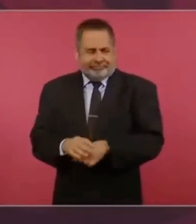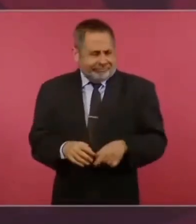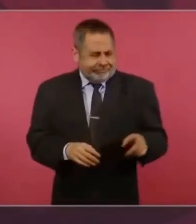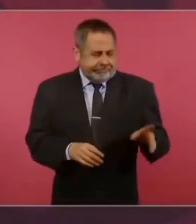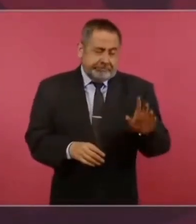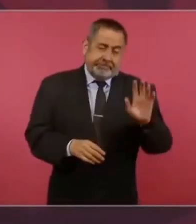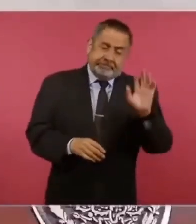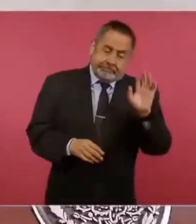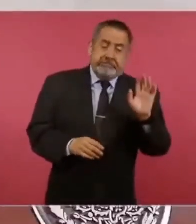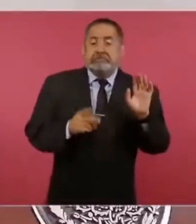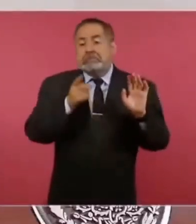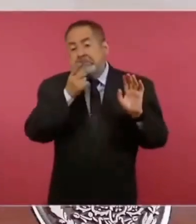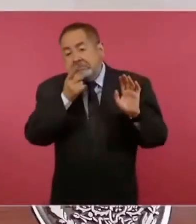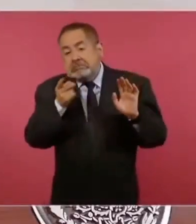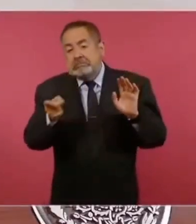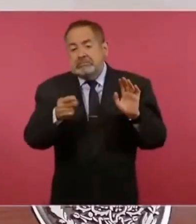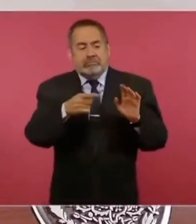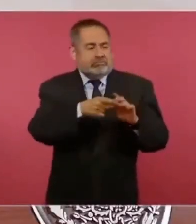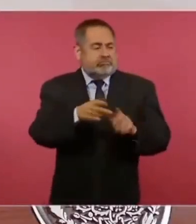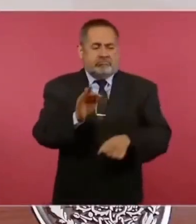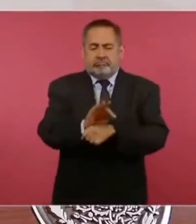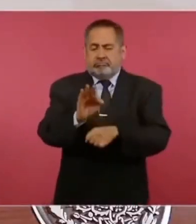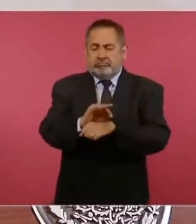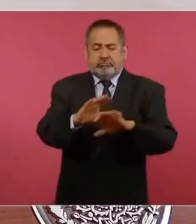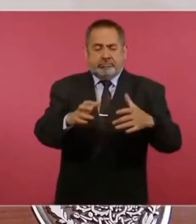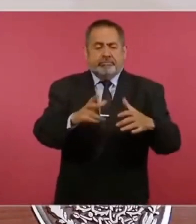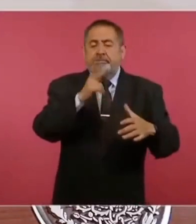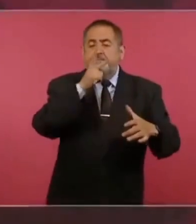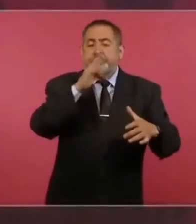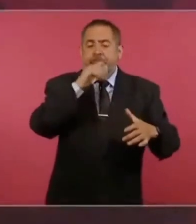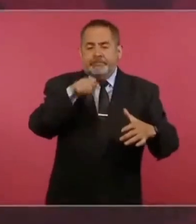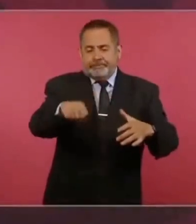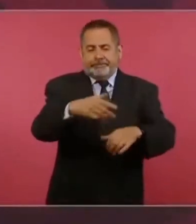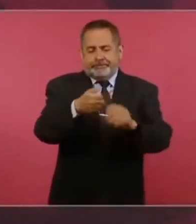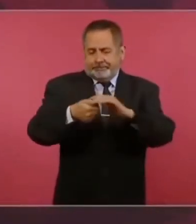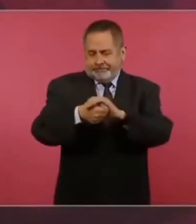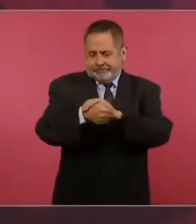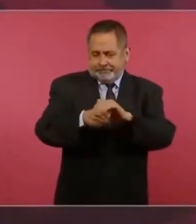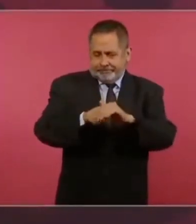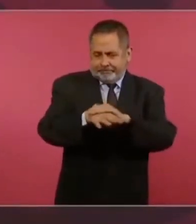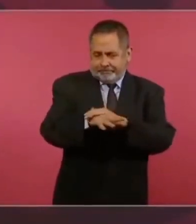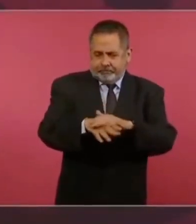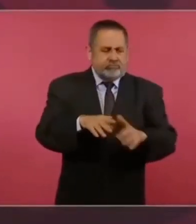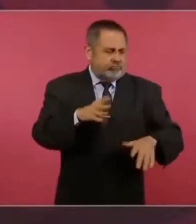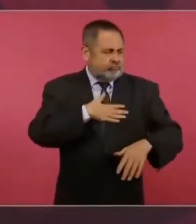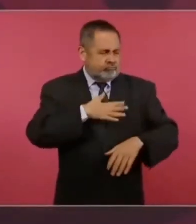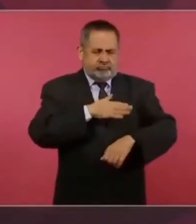o que representan a los padres de los muchachos desaparecidos,